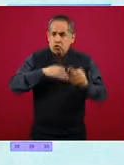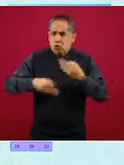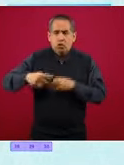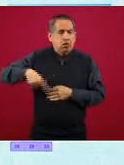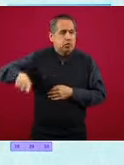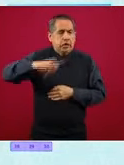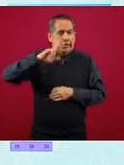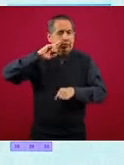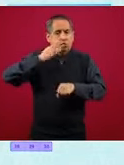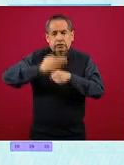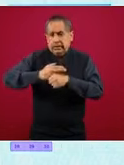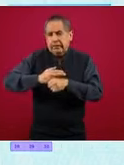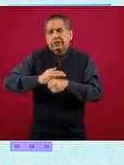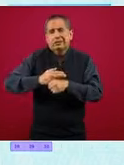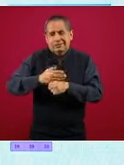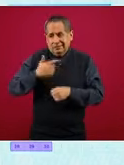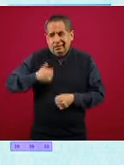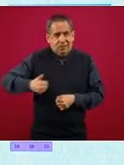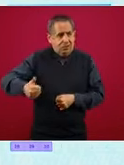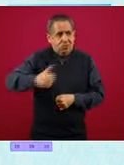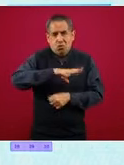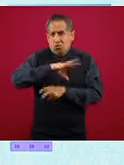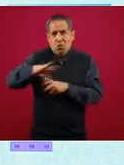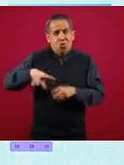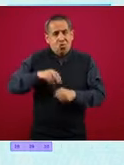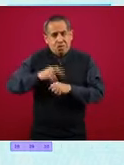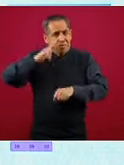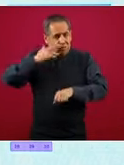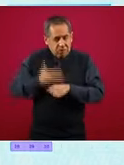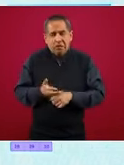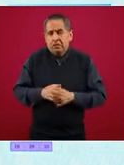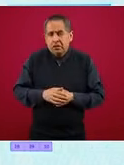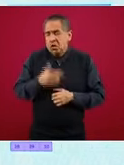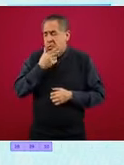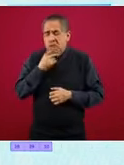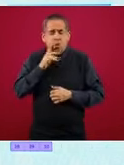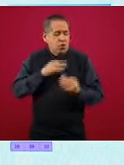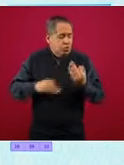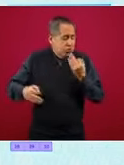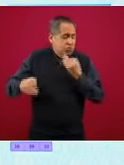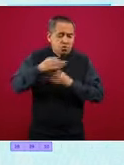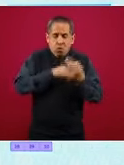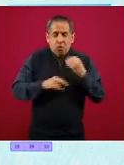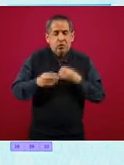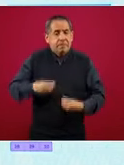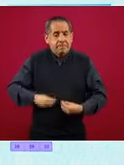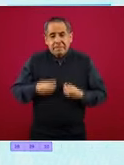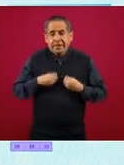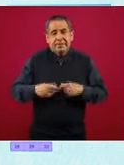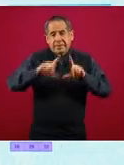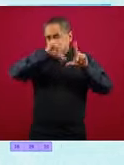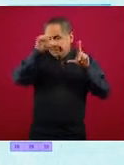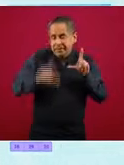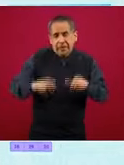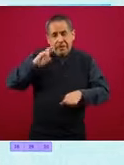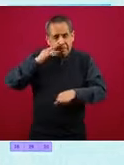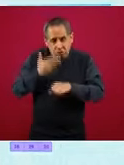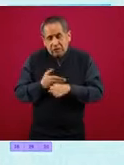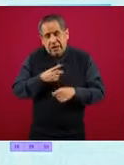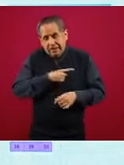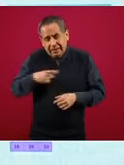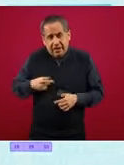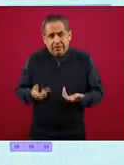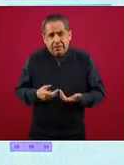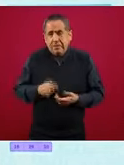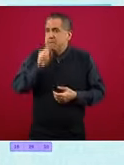somos corresponsables de esto. Todos y todas estamos en el mismo territorio y vivimos en el mismo